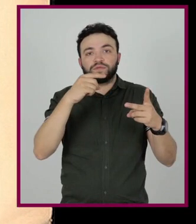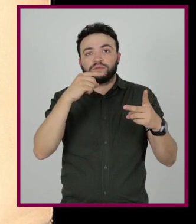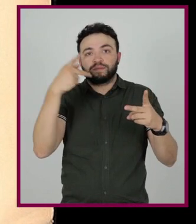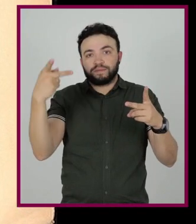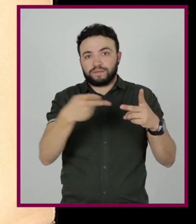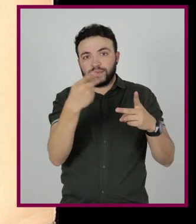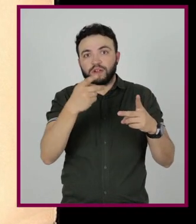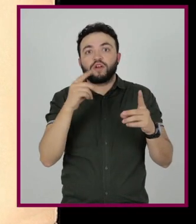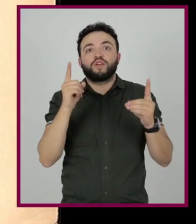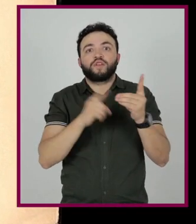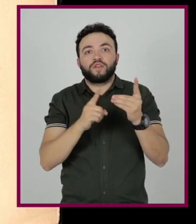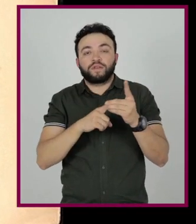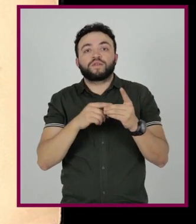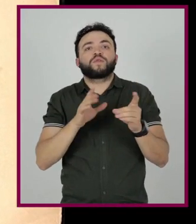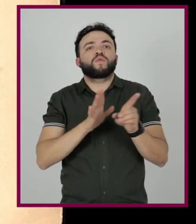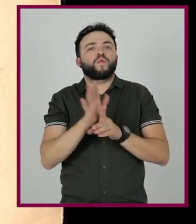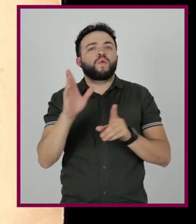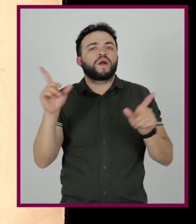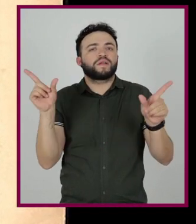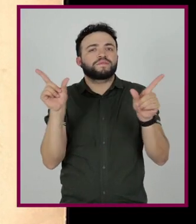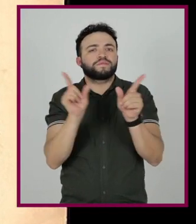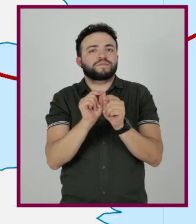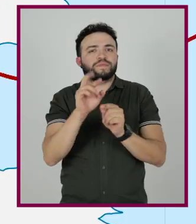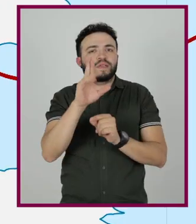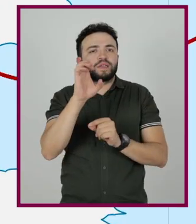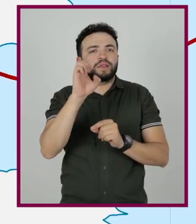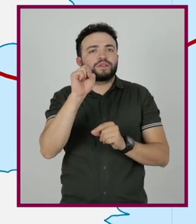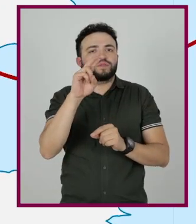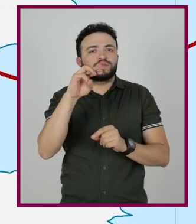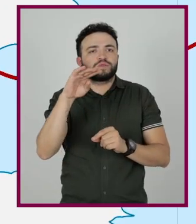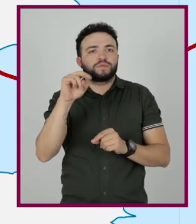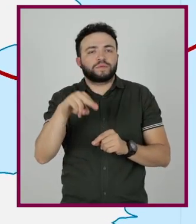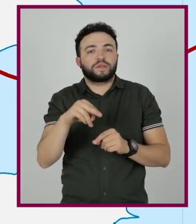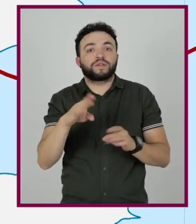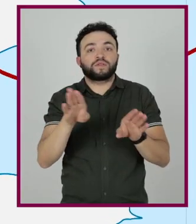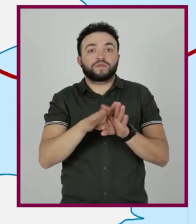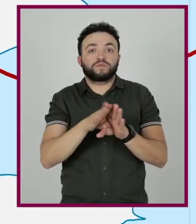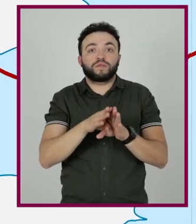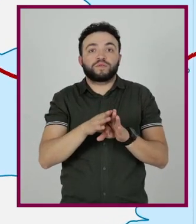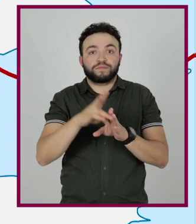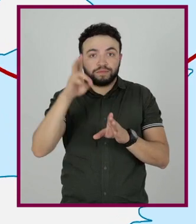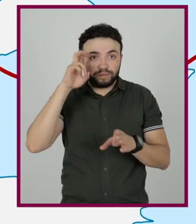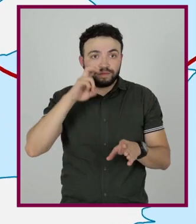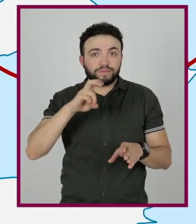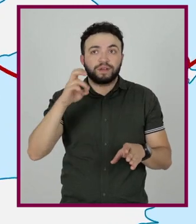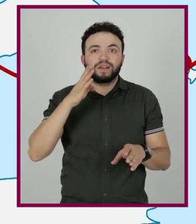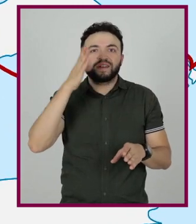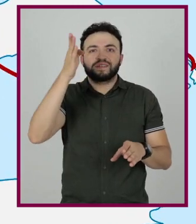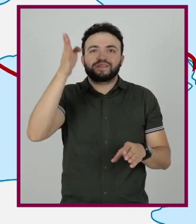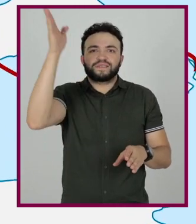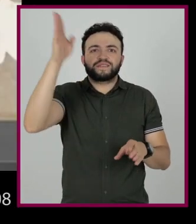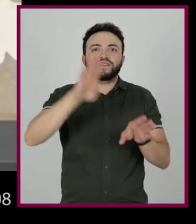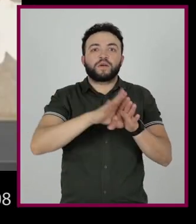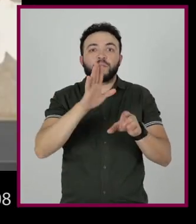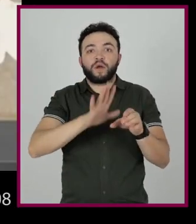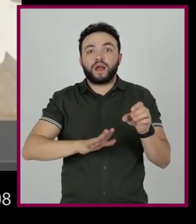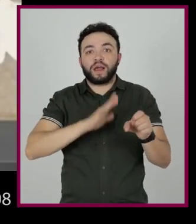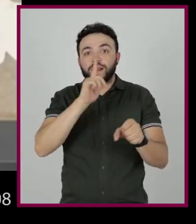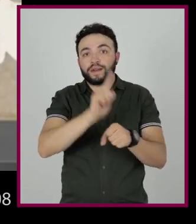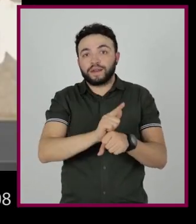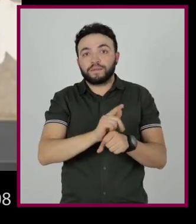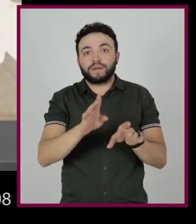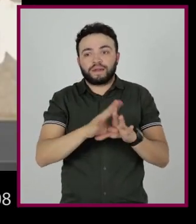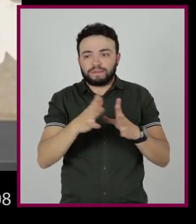1859. ¿Cuál es el resumen de esta teoría? Podemos decir que Charles hizo un extenso viaje donde descubrió esqueletos fosilizados de